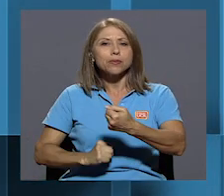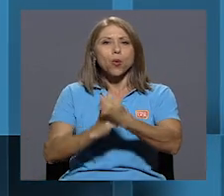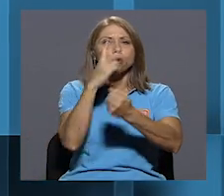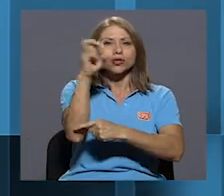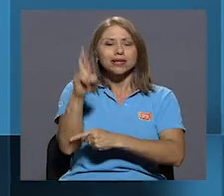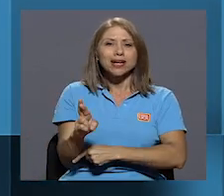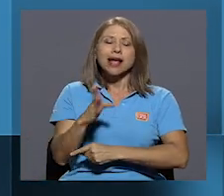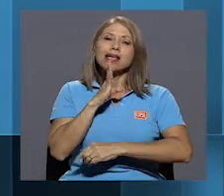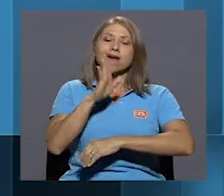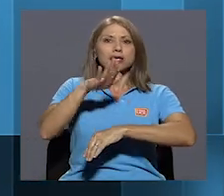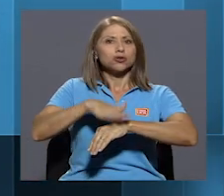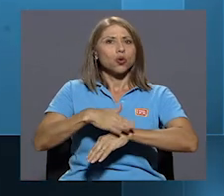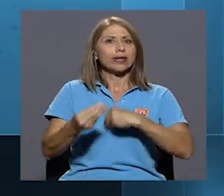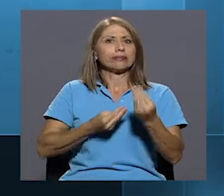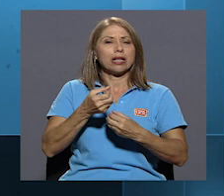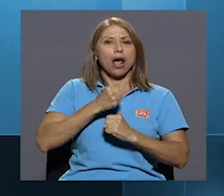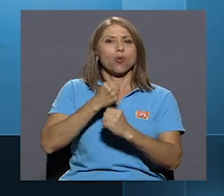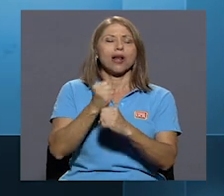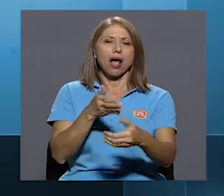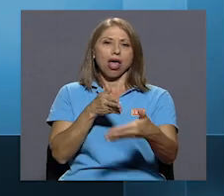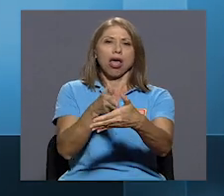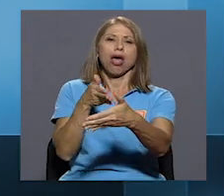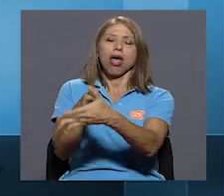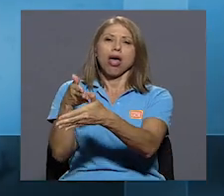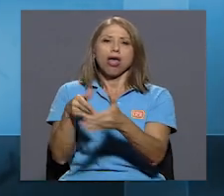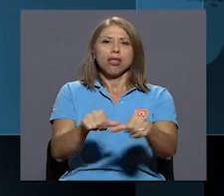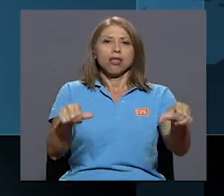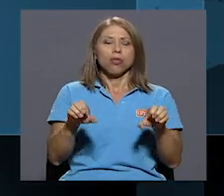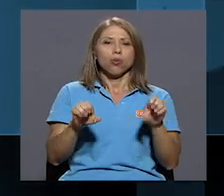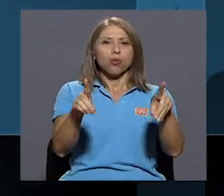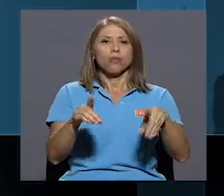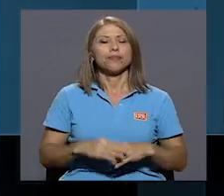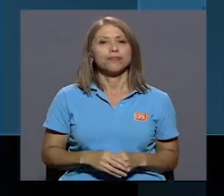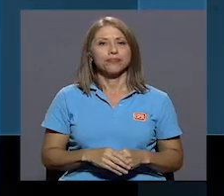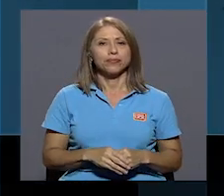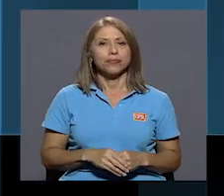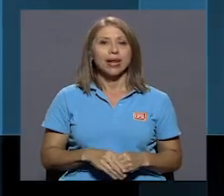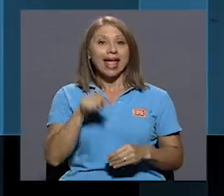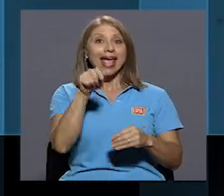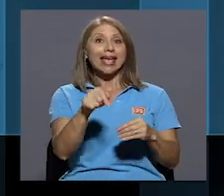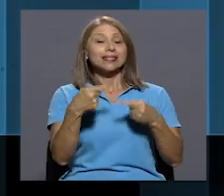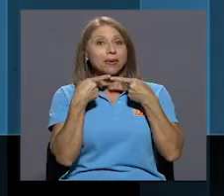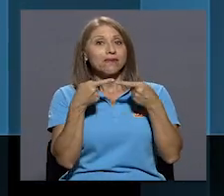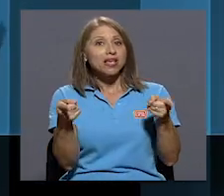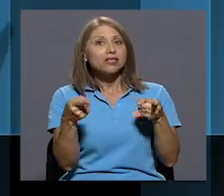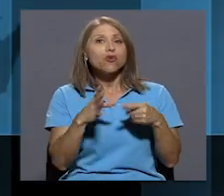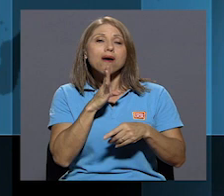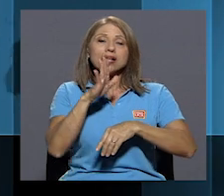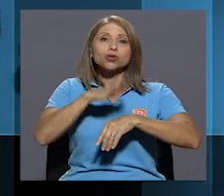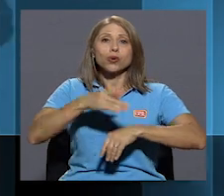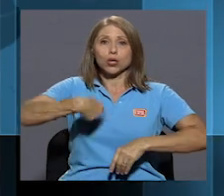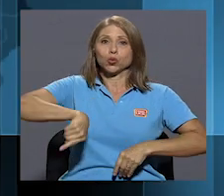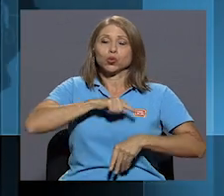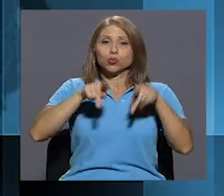la afectación que ha provocado la huelga en el sector educativo. Dicho manifiesto apela a la obligación que tenemos las